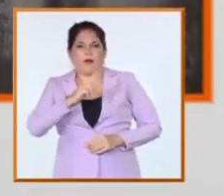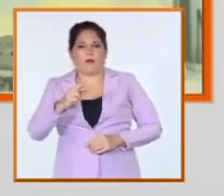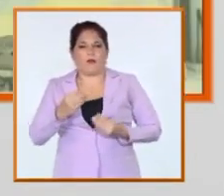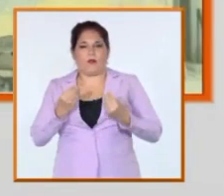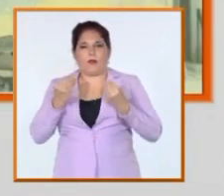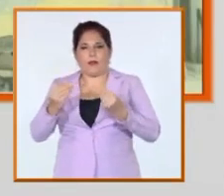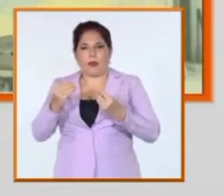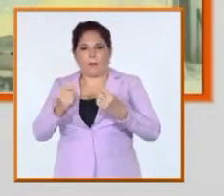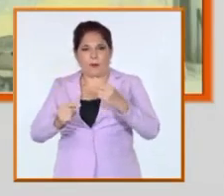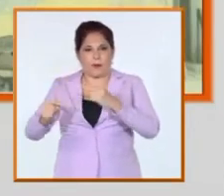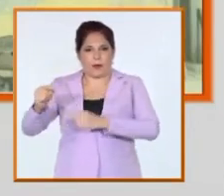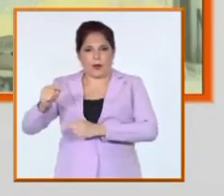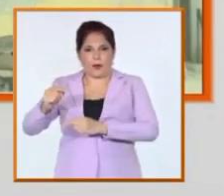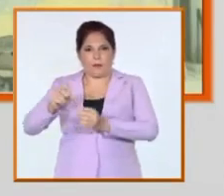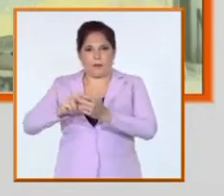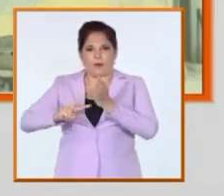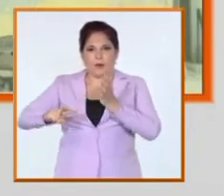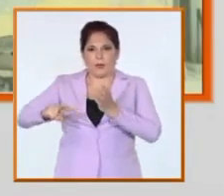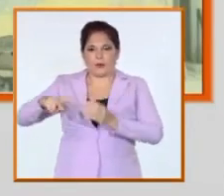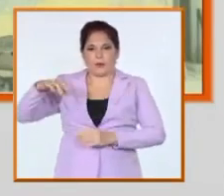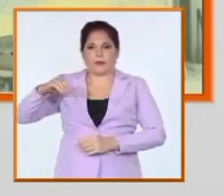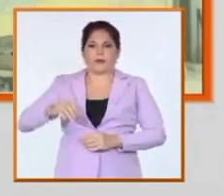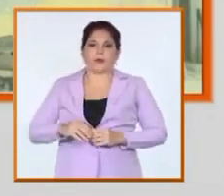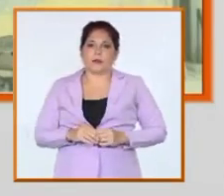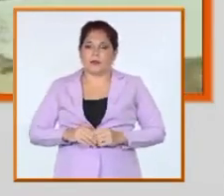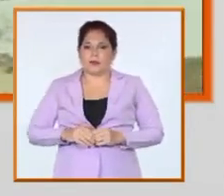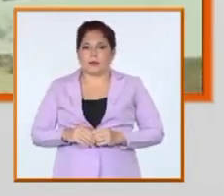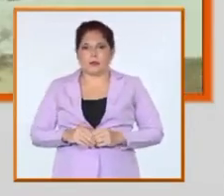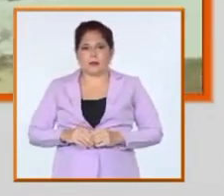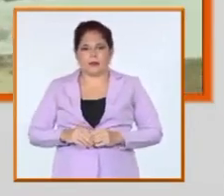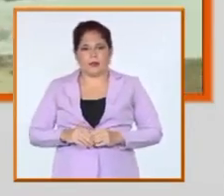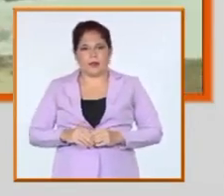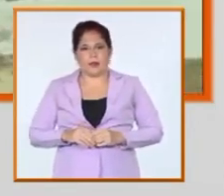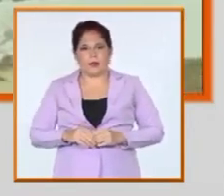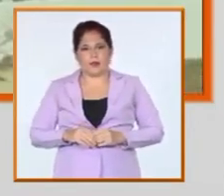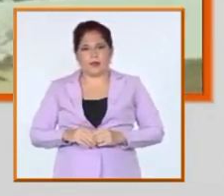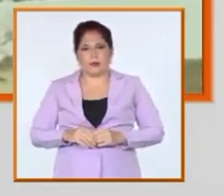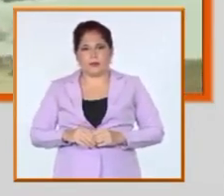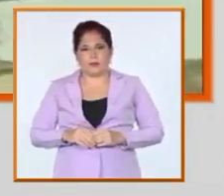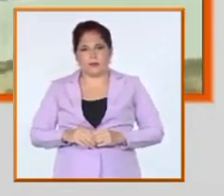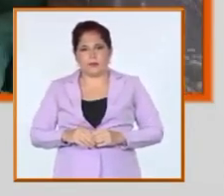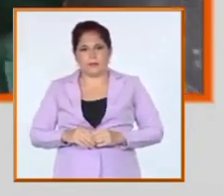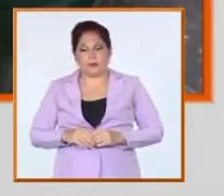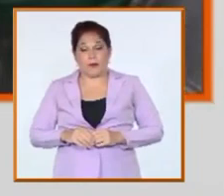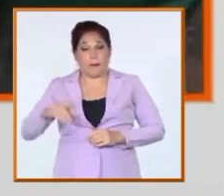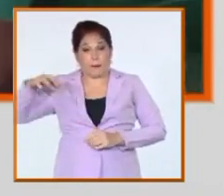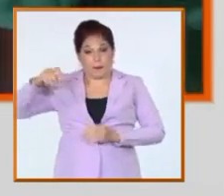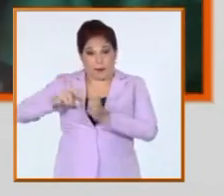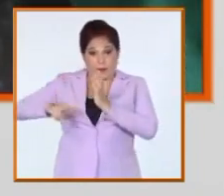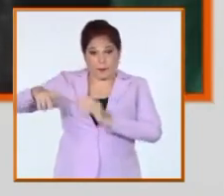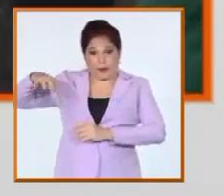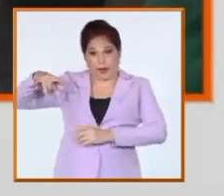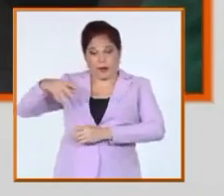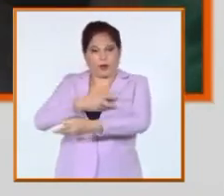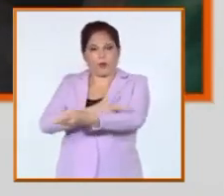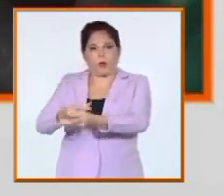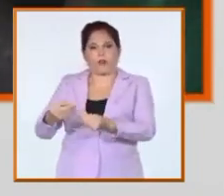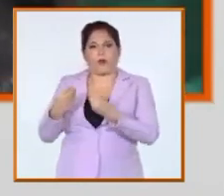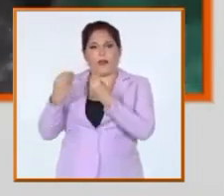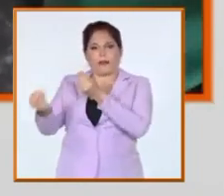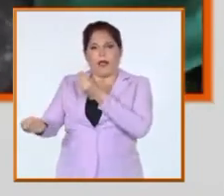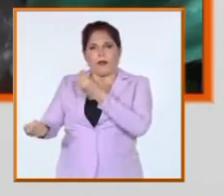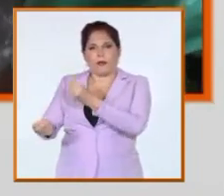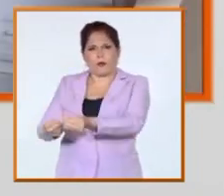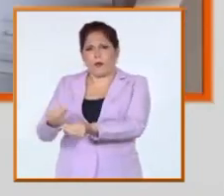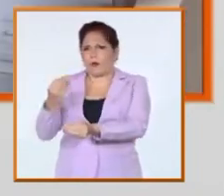una alta prioridad a penal del río Pinar de Río ha recibido de donaciones alrededor de 42 mil